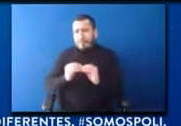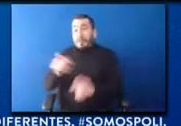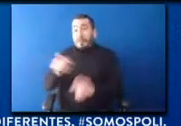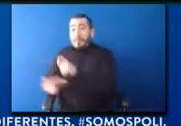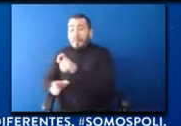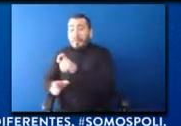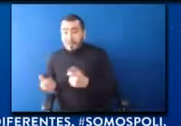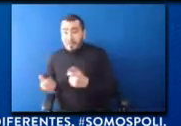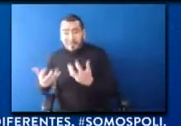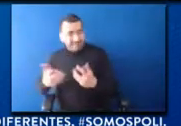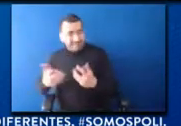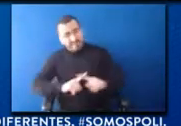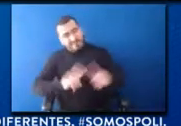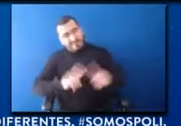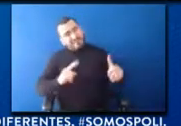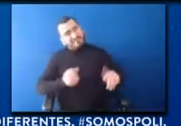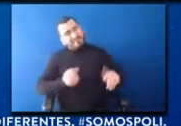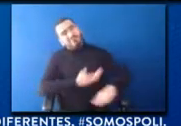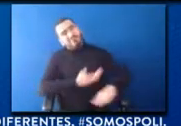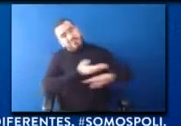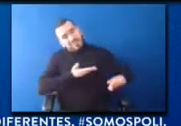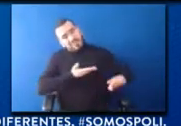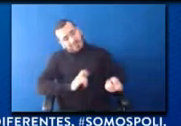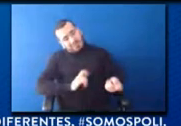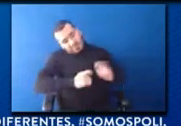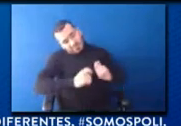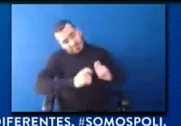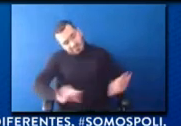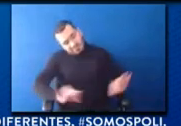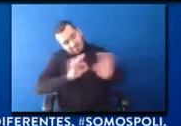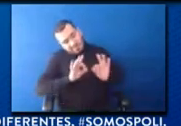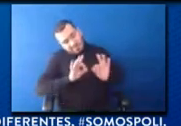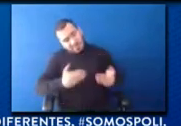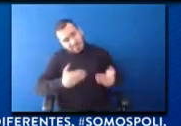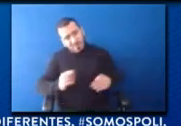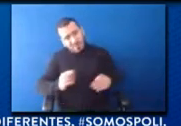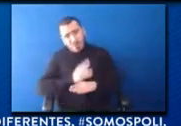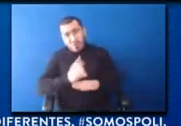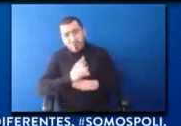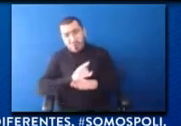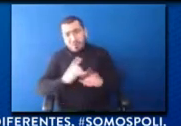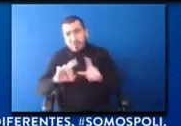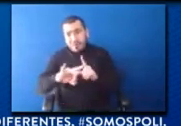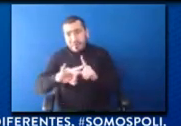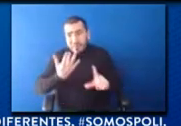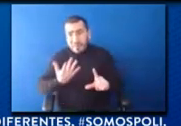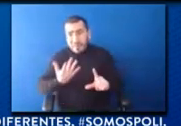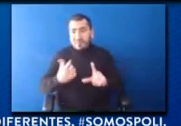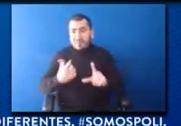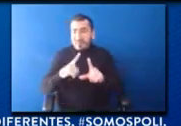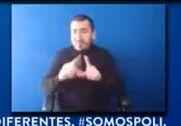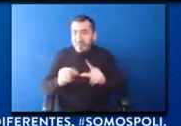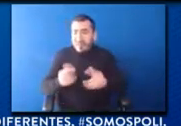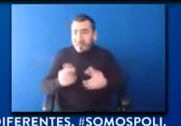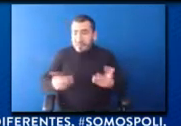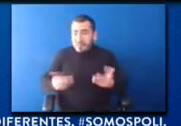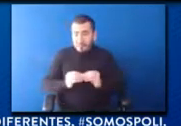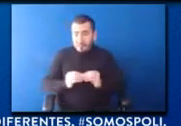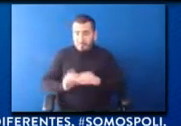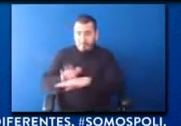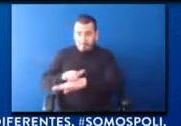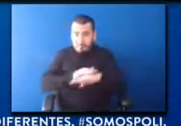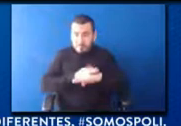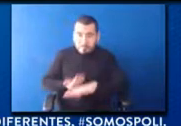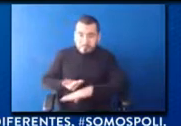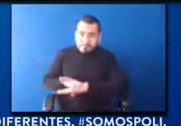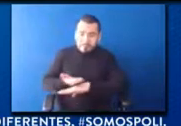Las personas están exigiendo unos cambios fundamentales en la utilización de canales digitales, por ejemplo. Una promesa de valor de 7 días a